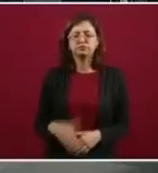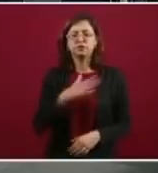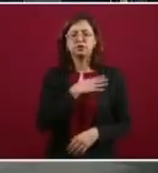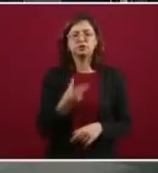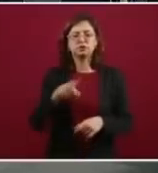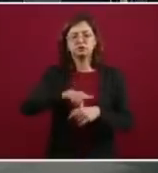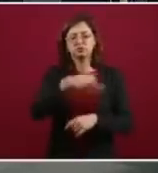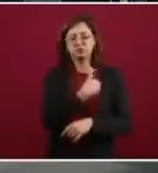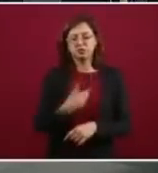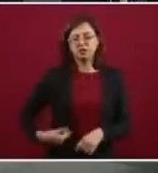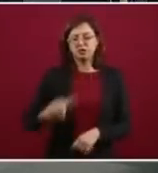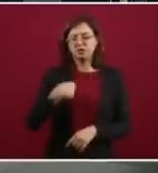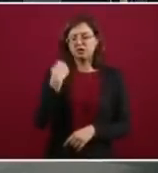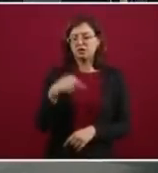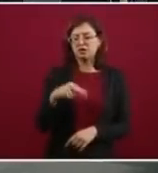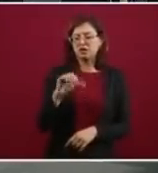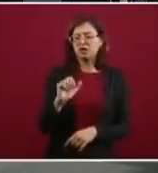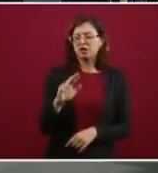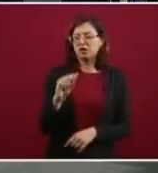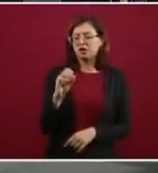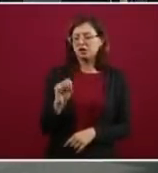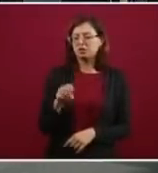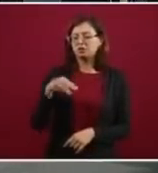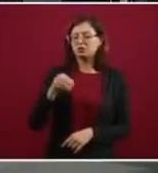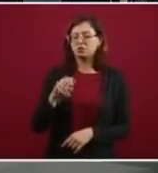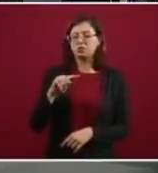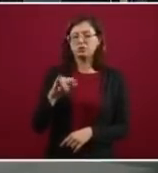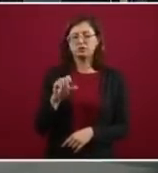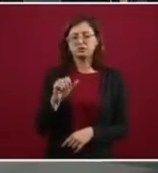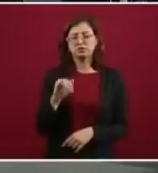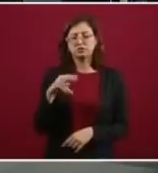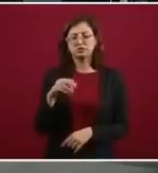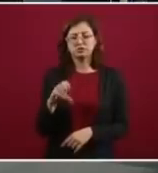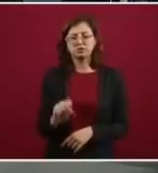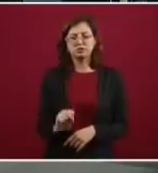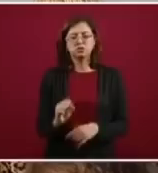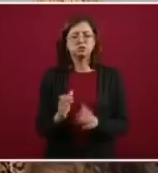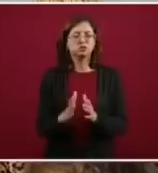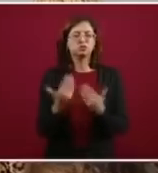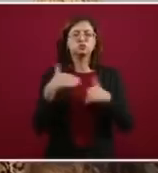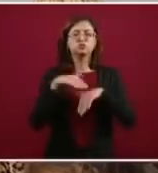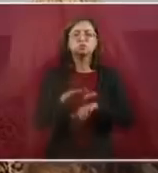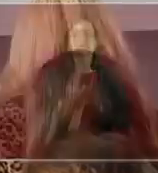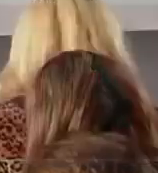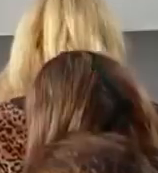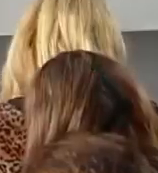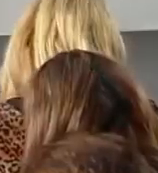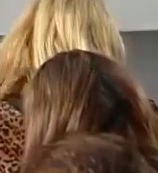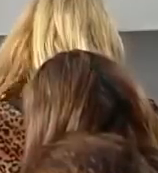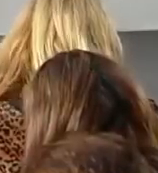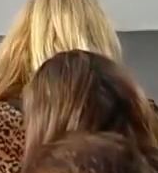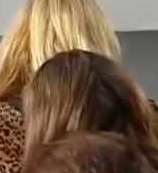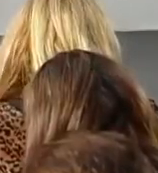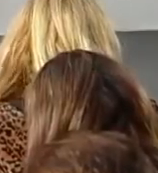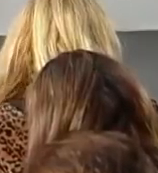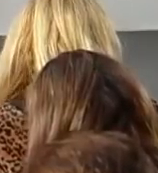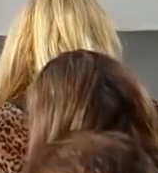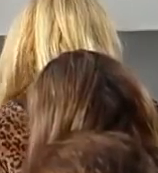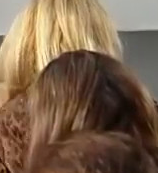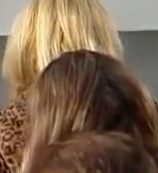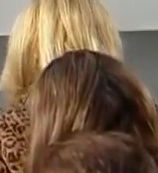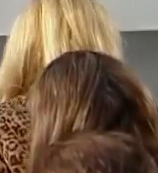Buenos días, señor presidente. Carlos Montesinos de la Hoguera. Nada más un par de detalles sobre su libro. Primero, si ya